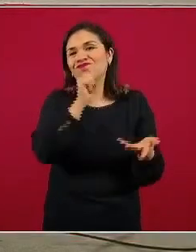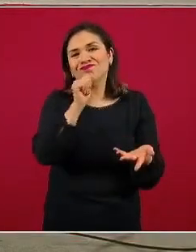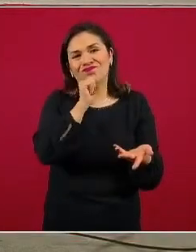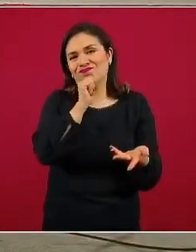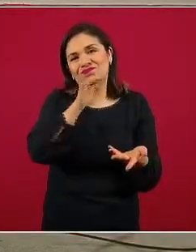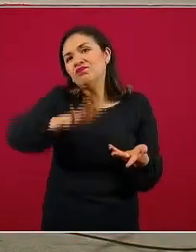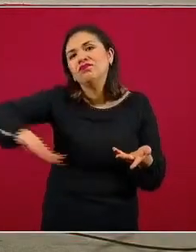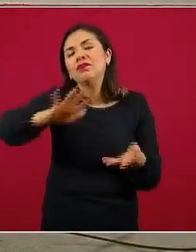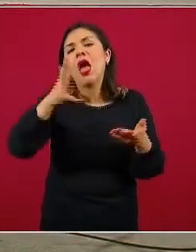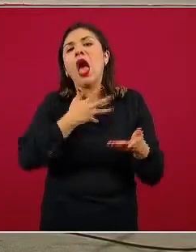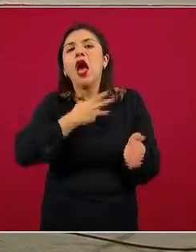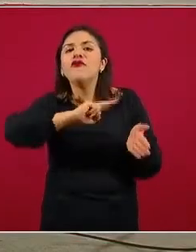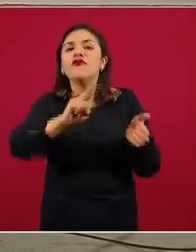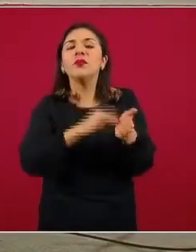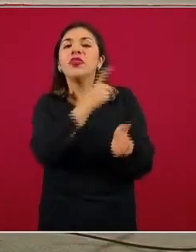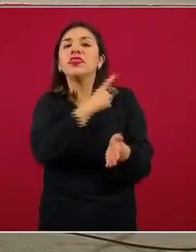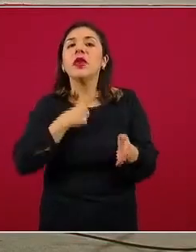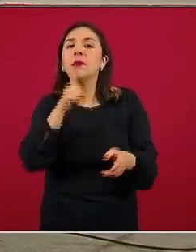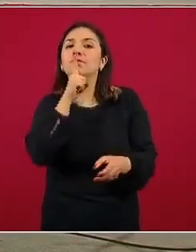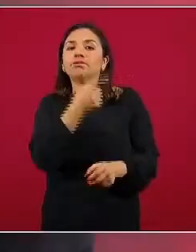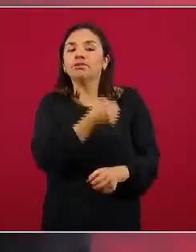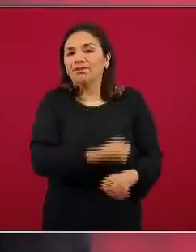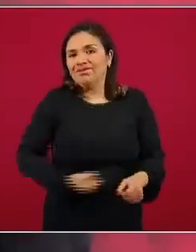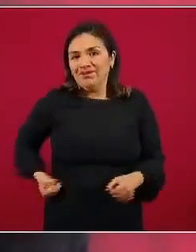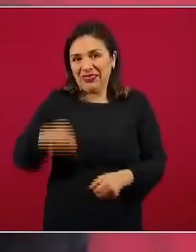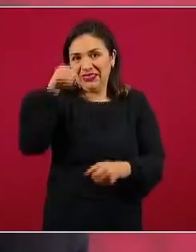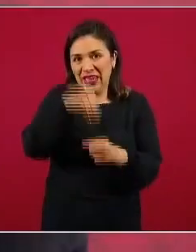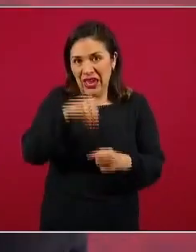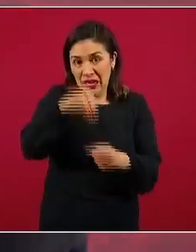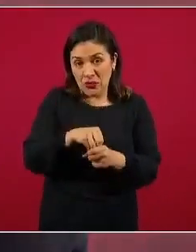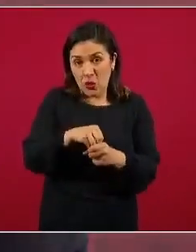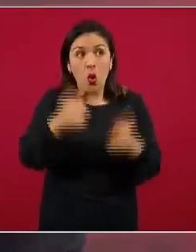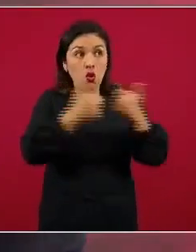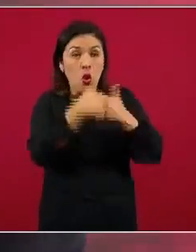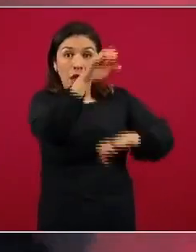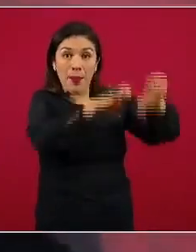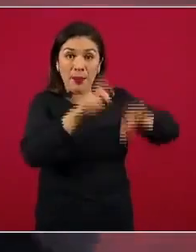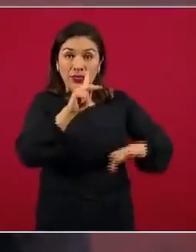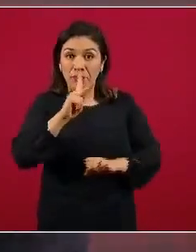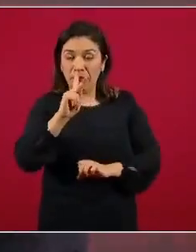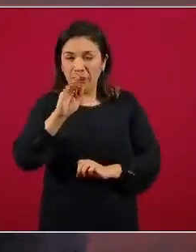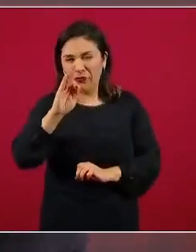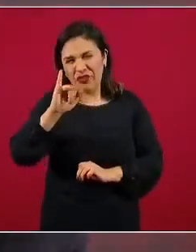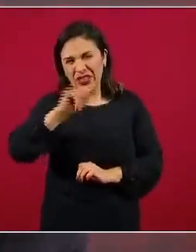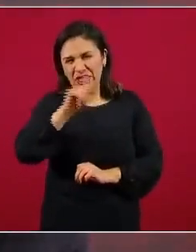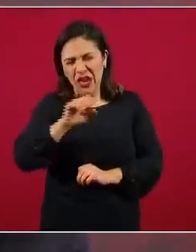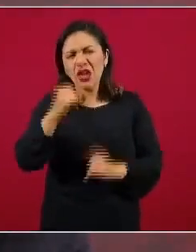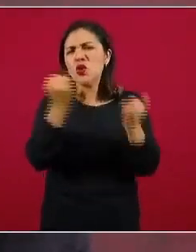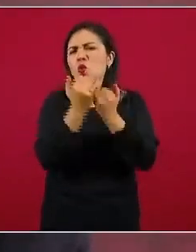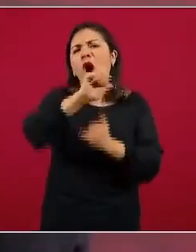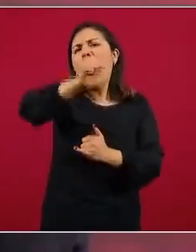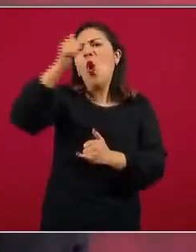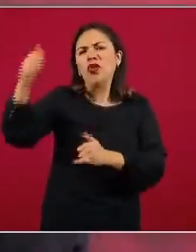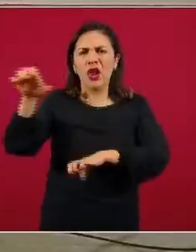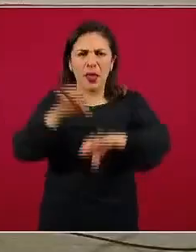público porque se firman convenios de confidencialidad, no solo con Pfizer, esos convenios se firman con todos los desarrolladores